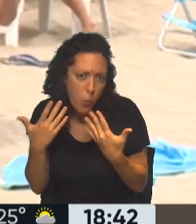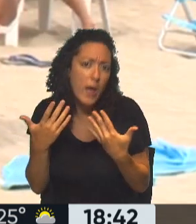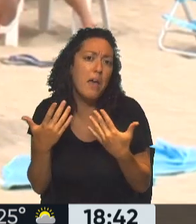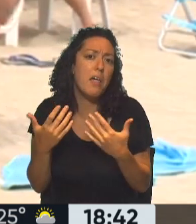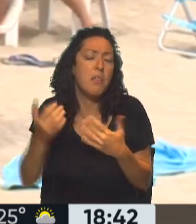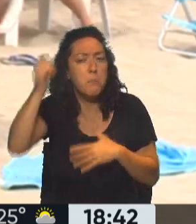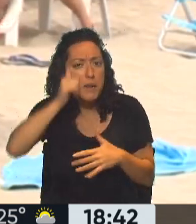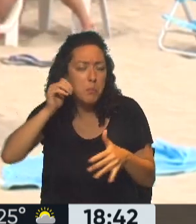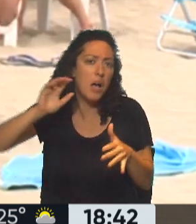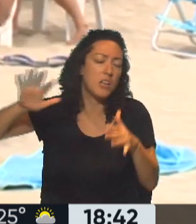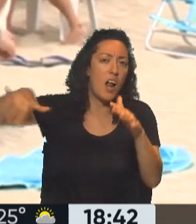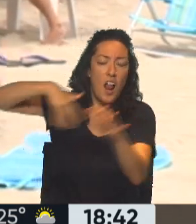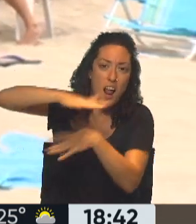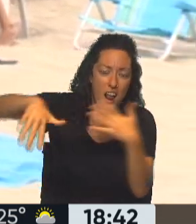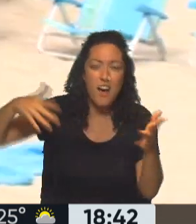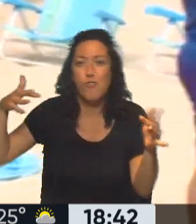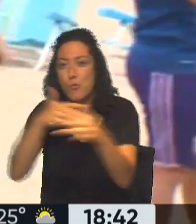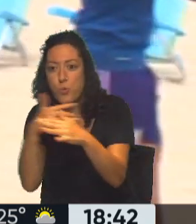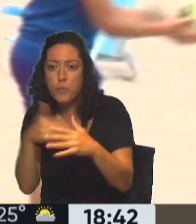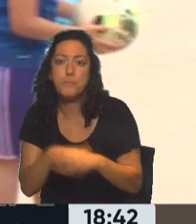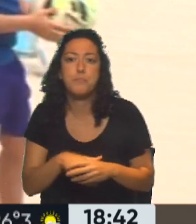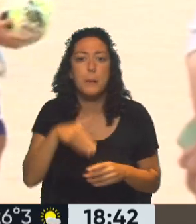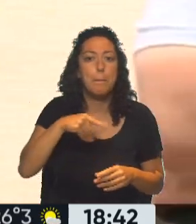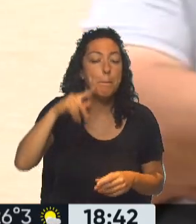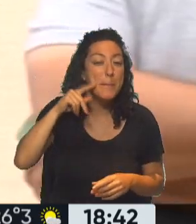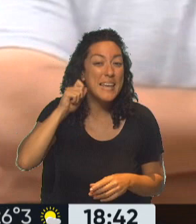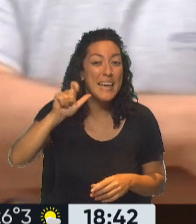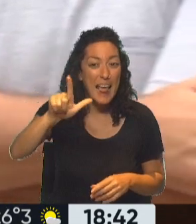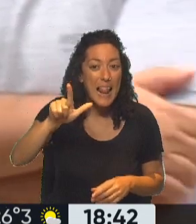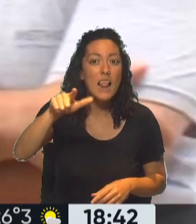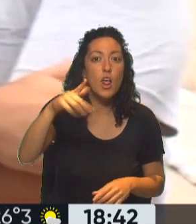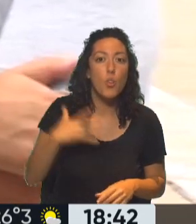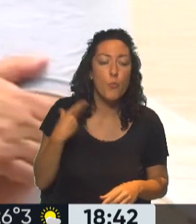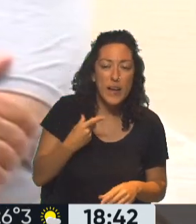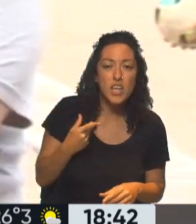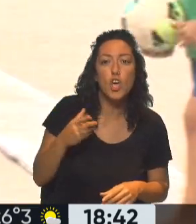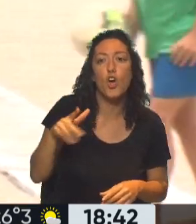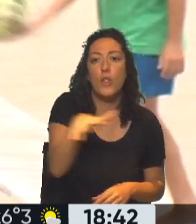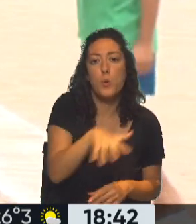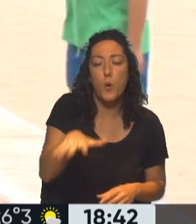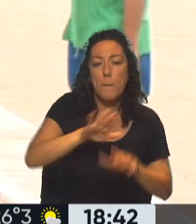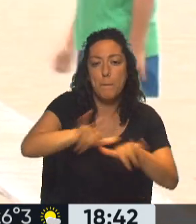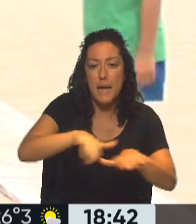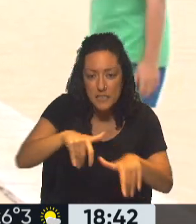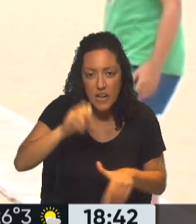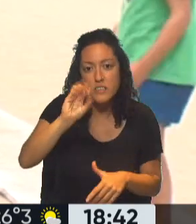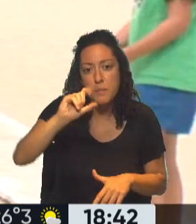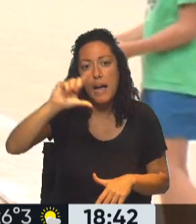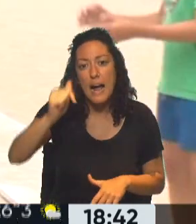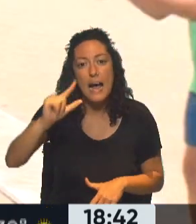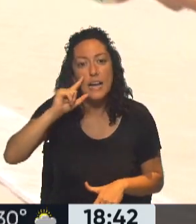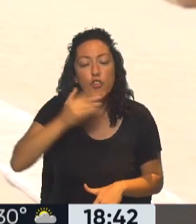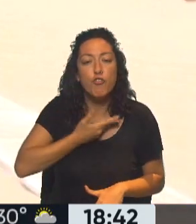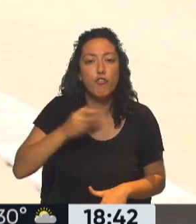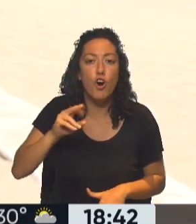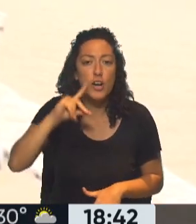de la feliz. Estamos con Miguel Corol, él es el dueño del balneario California Beach. Miguel, gracias por recibirnos en tu casa. ¿Cómo viene la